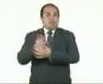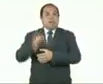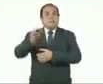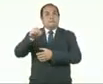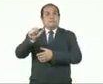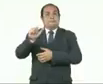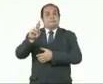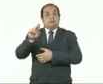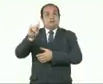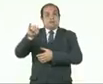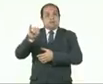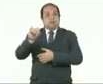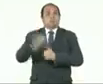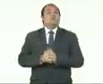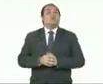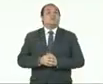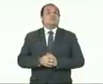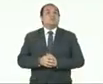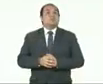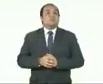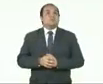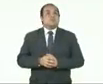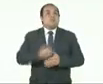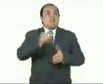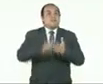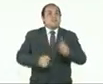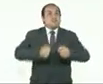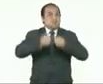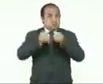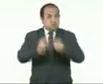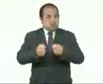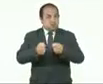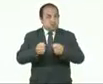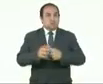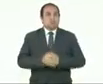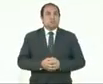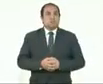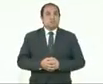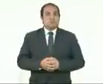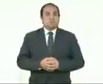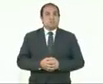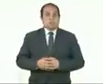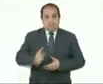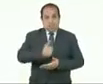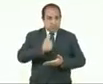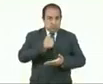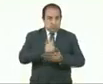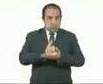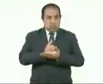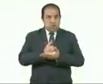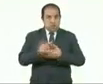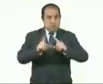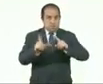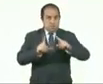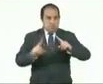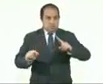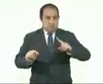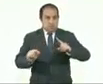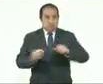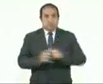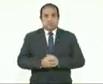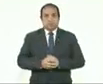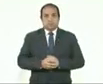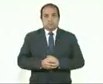Martí, la inseguridad en nuestra ciudad, en el país,